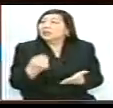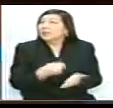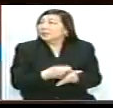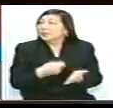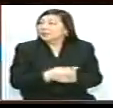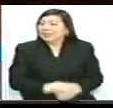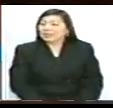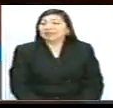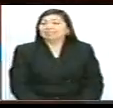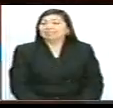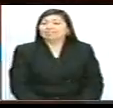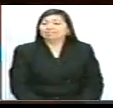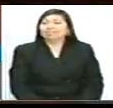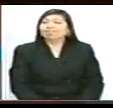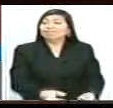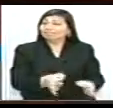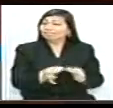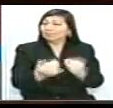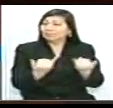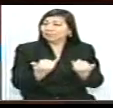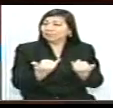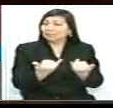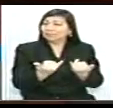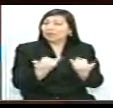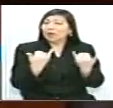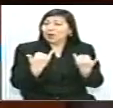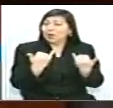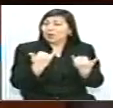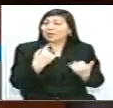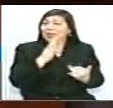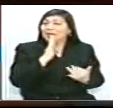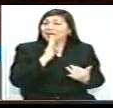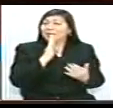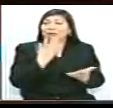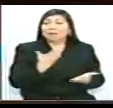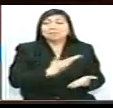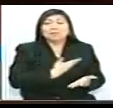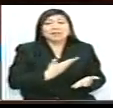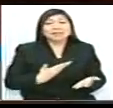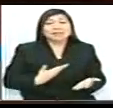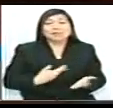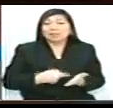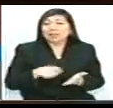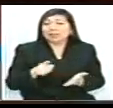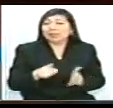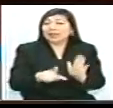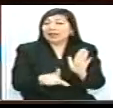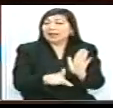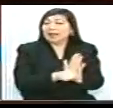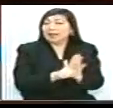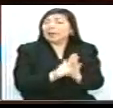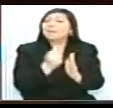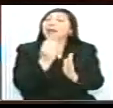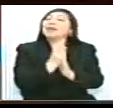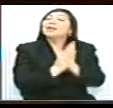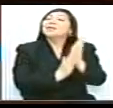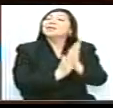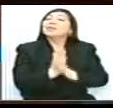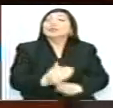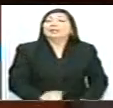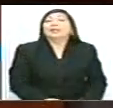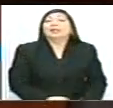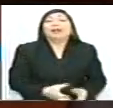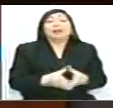pensiones dignas, se explican por actos como los de hoy. El Ejecutivo manda un proyecto de ley para beneficiar